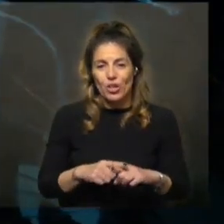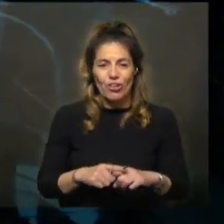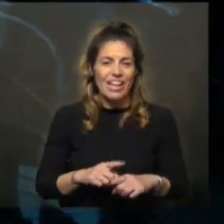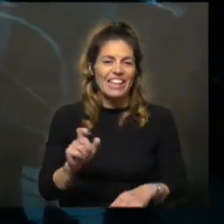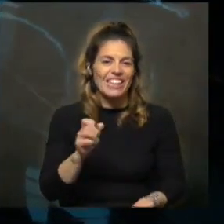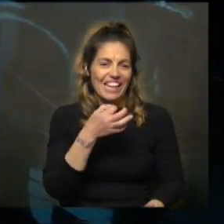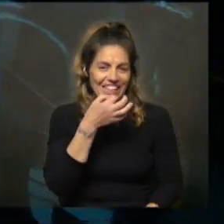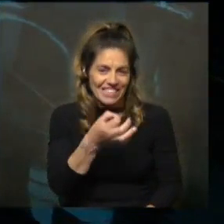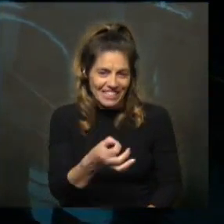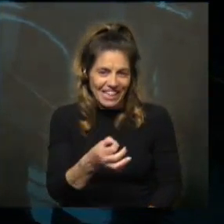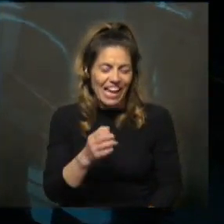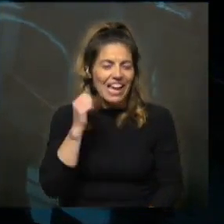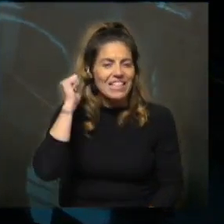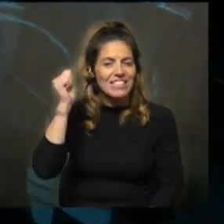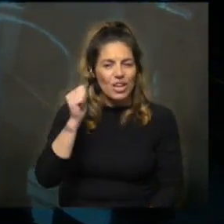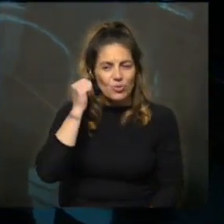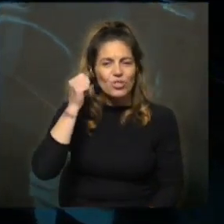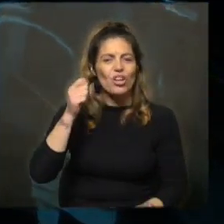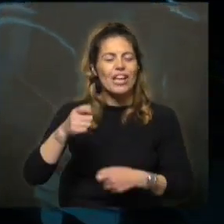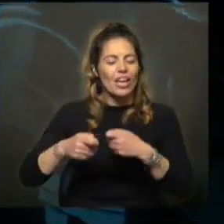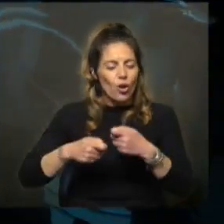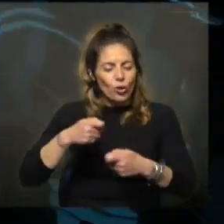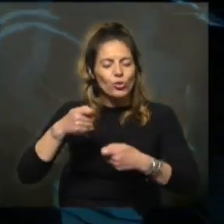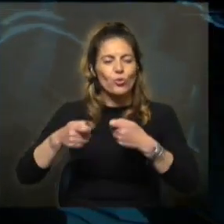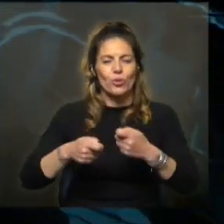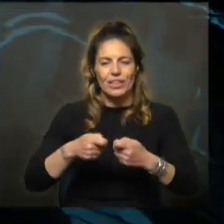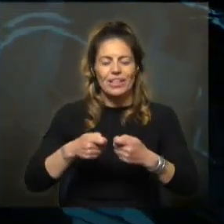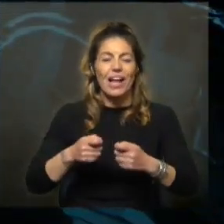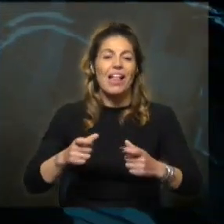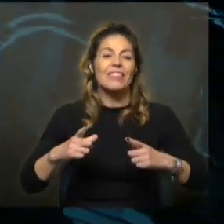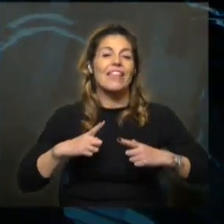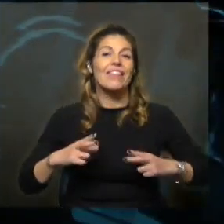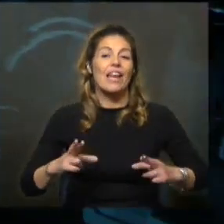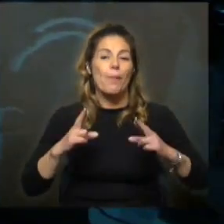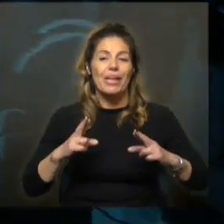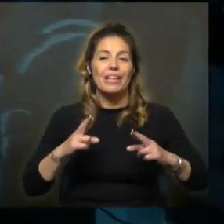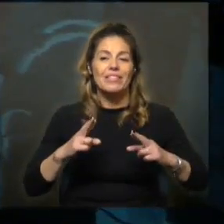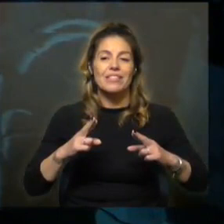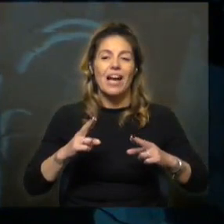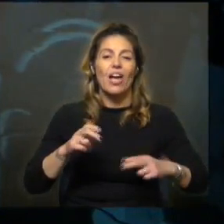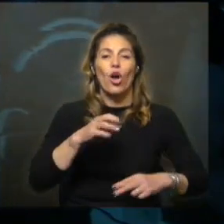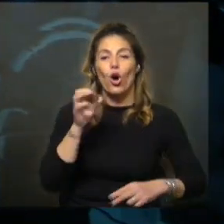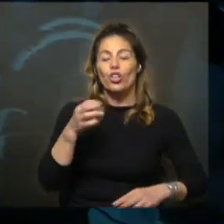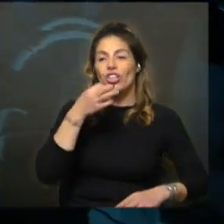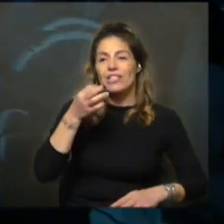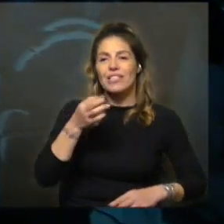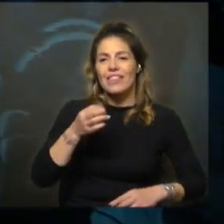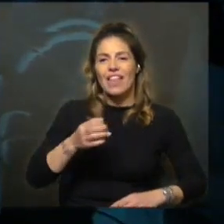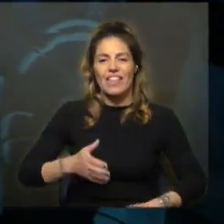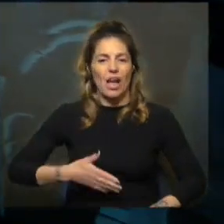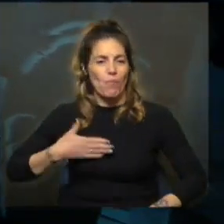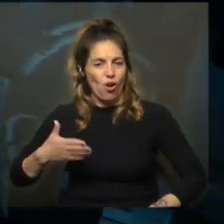decían que bueno esa ilusión hay que construirla desde la esperanza y otros decían desde la